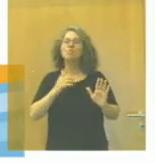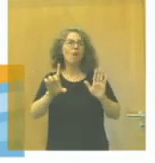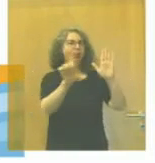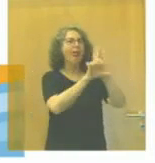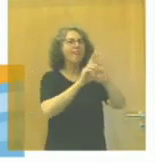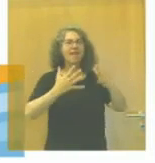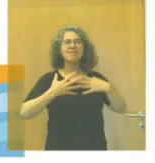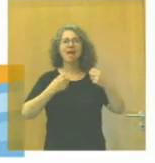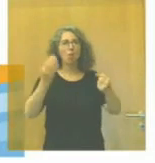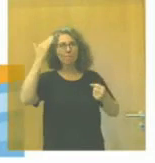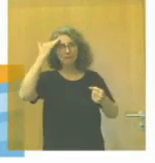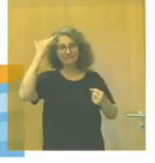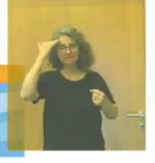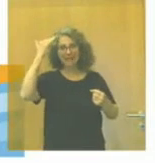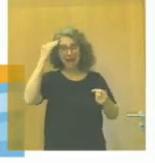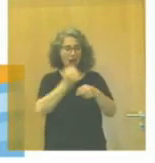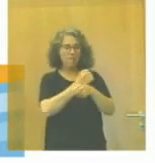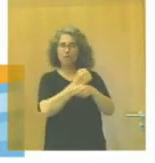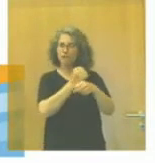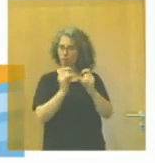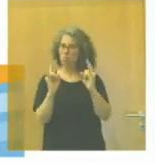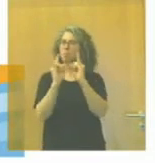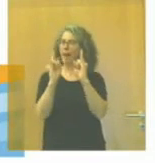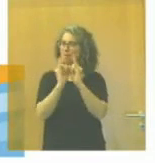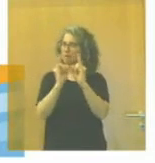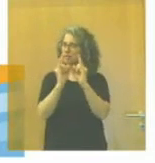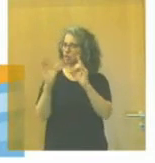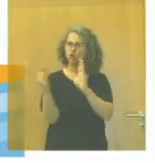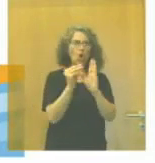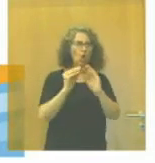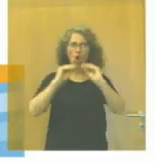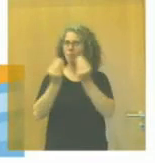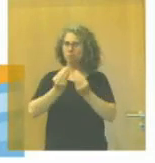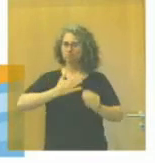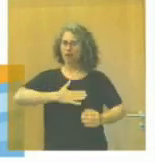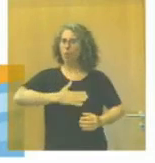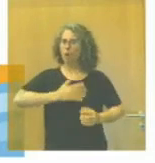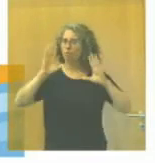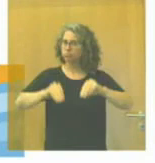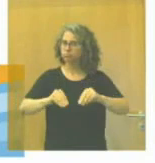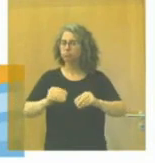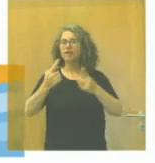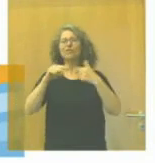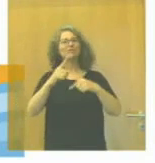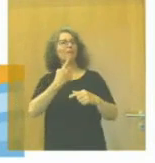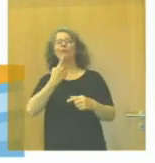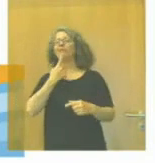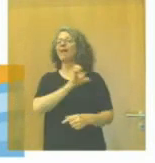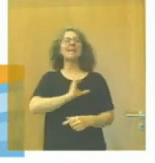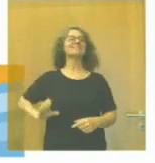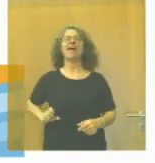de salud mental aprobada por el Parlamento de forma total, lo cual habla de una política de